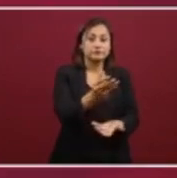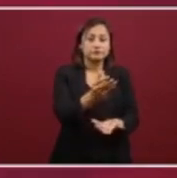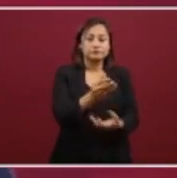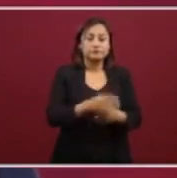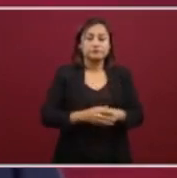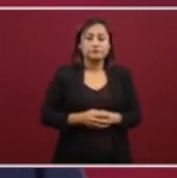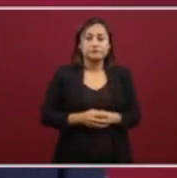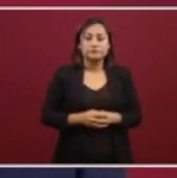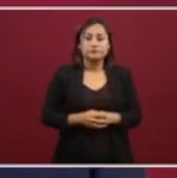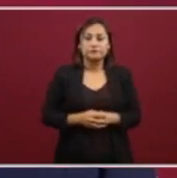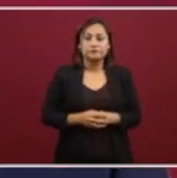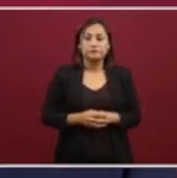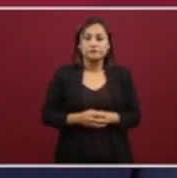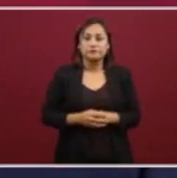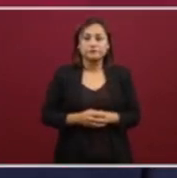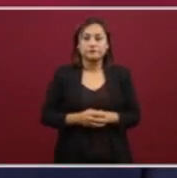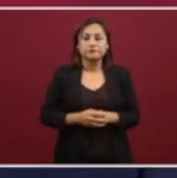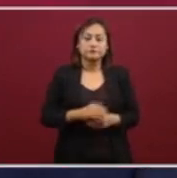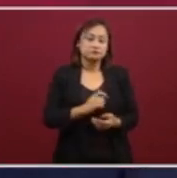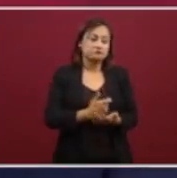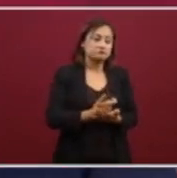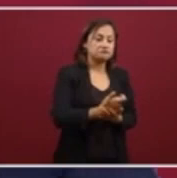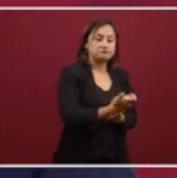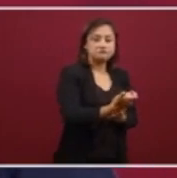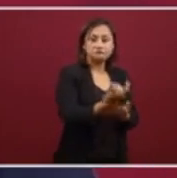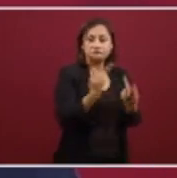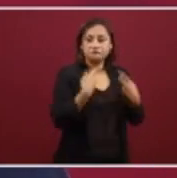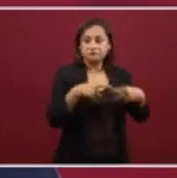para pago de nómina,